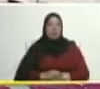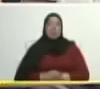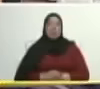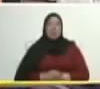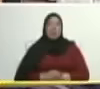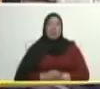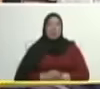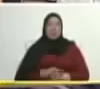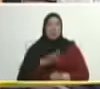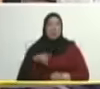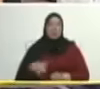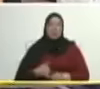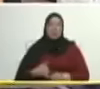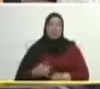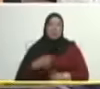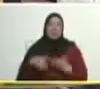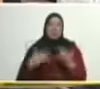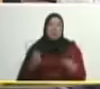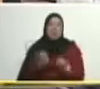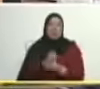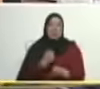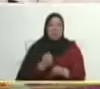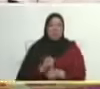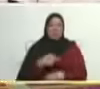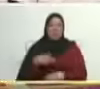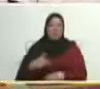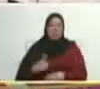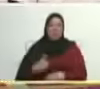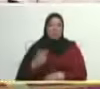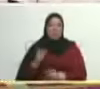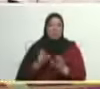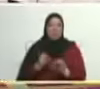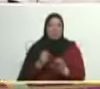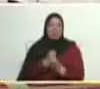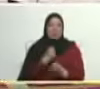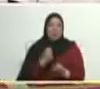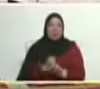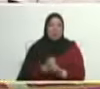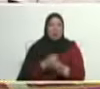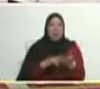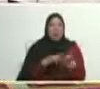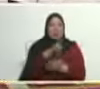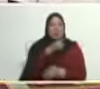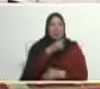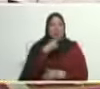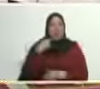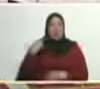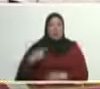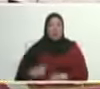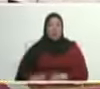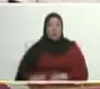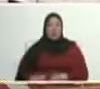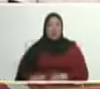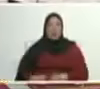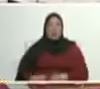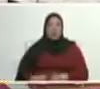Este teléfono me lo regaló Xi Jinping, el último viaje a China, un Huawei.